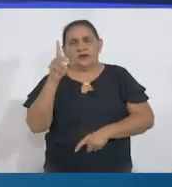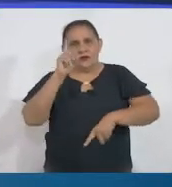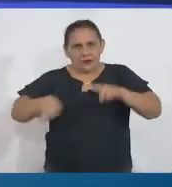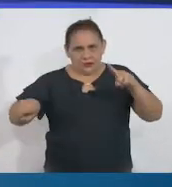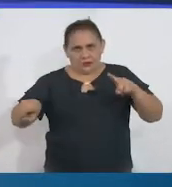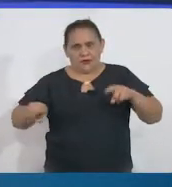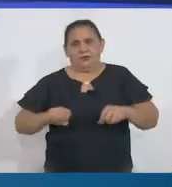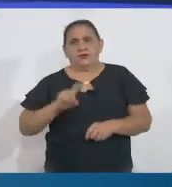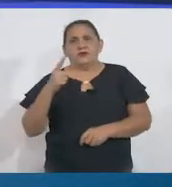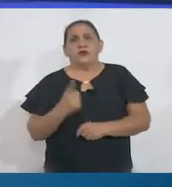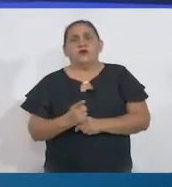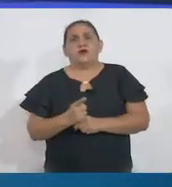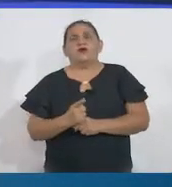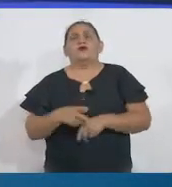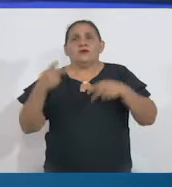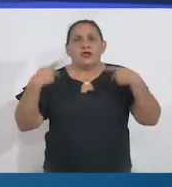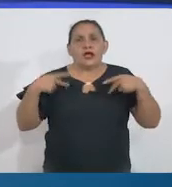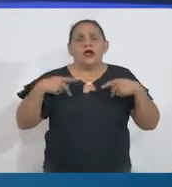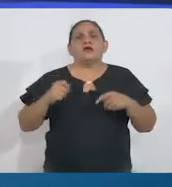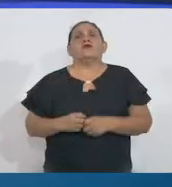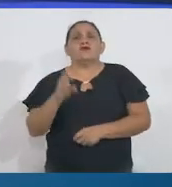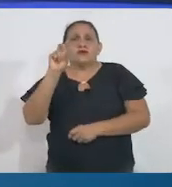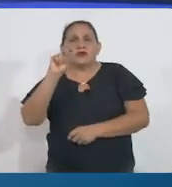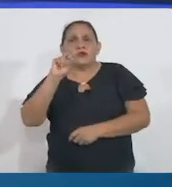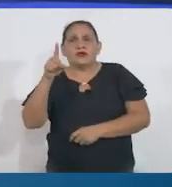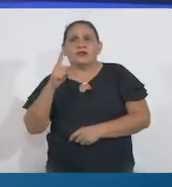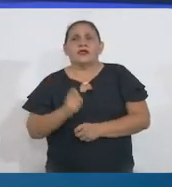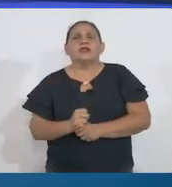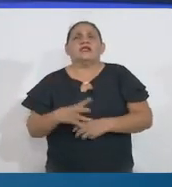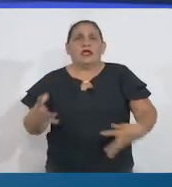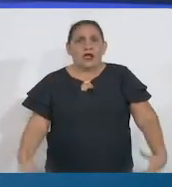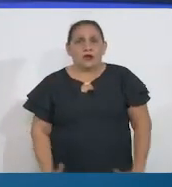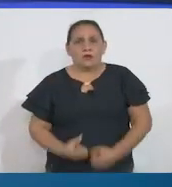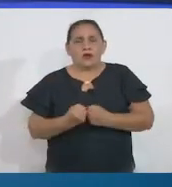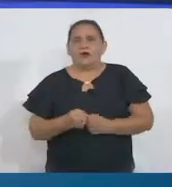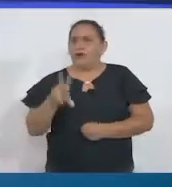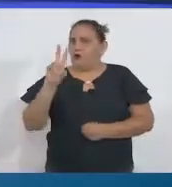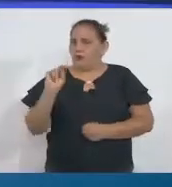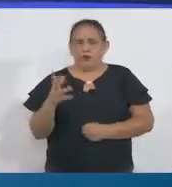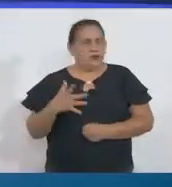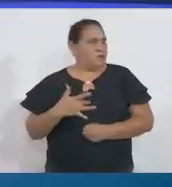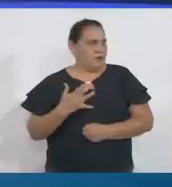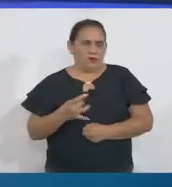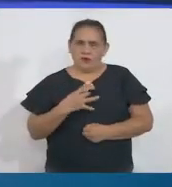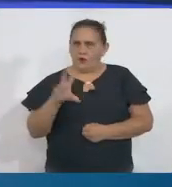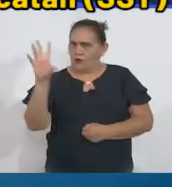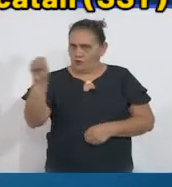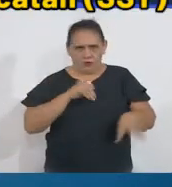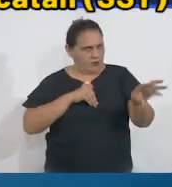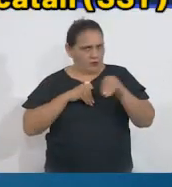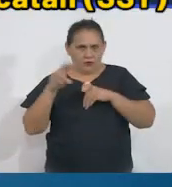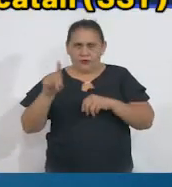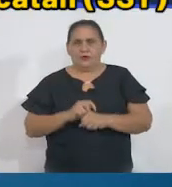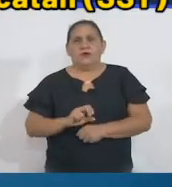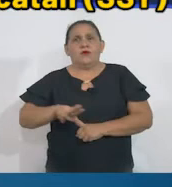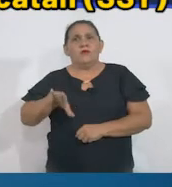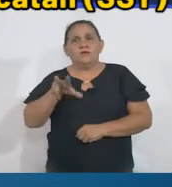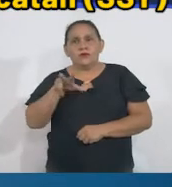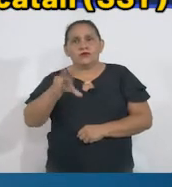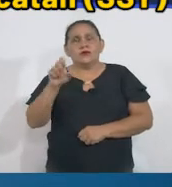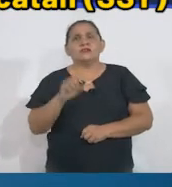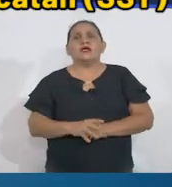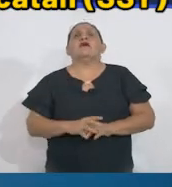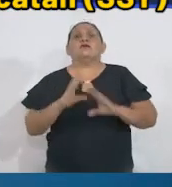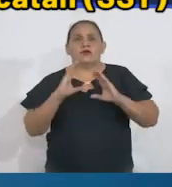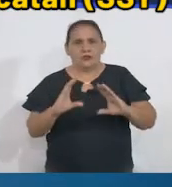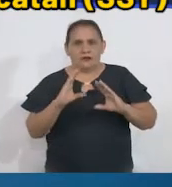descartados. De los casos confirmados, 30 ya se recuperaron, no presentan síntomas ni pueden contagiar. 18 están